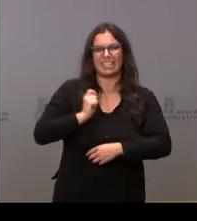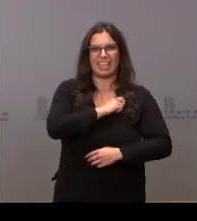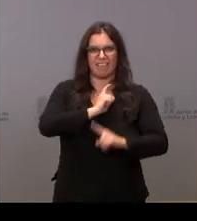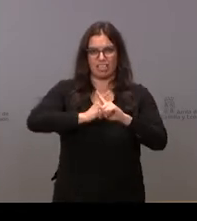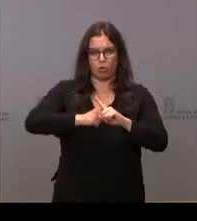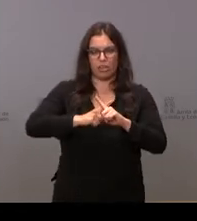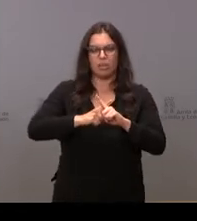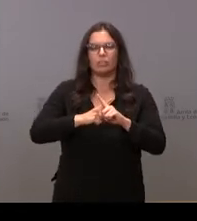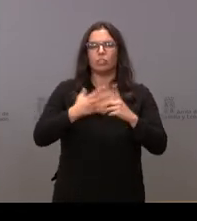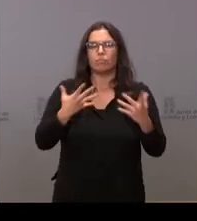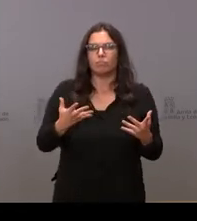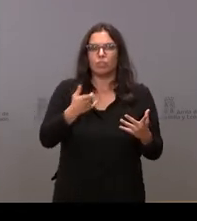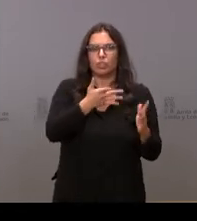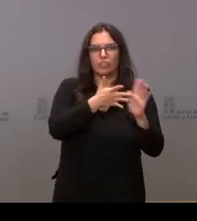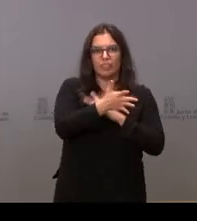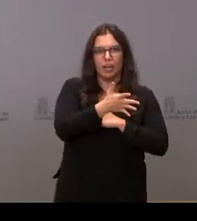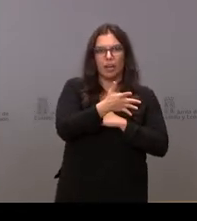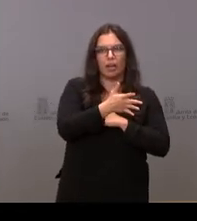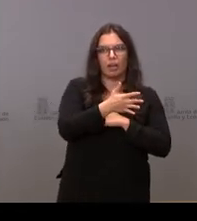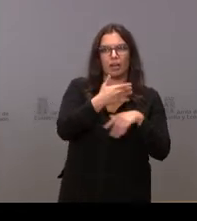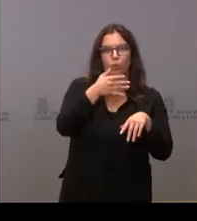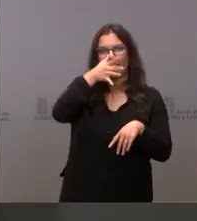estos casos los haya puesto en conocimiento de la justicia.